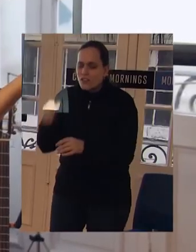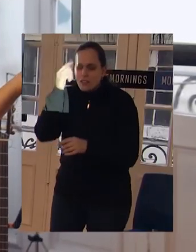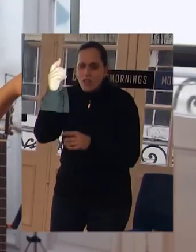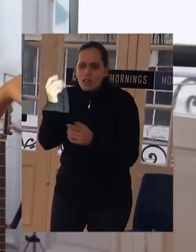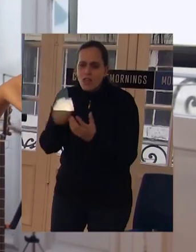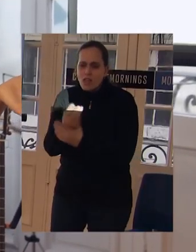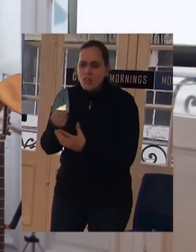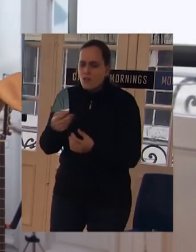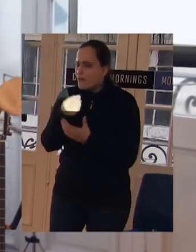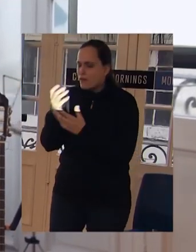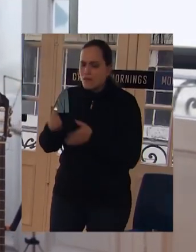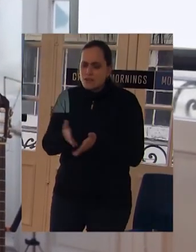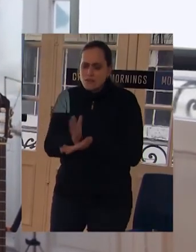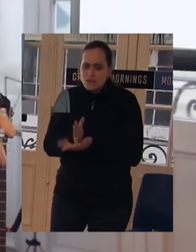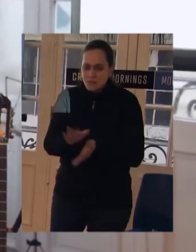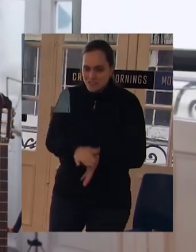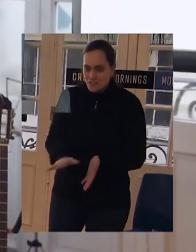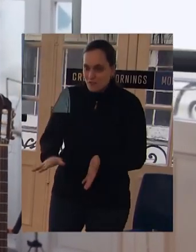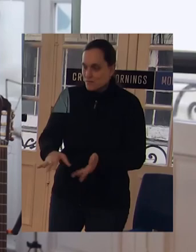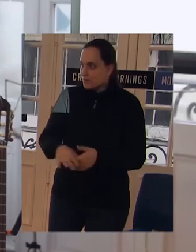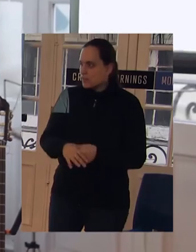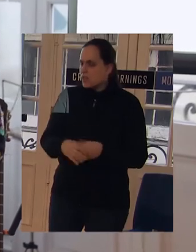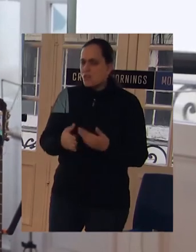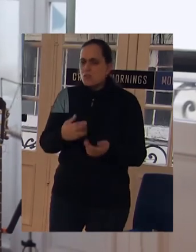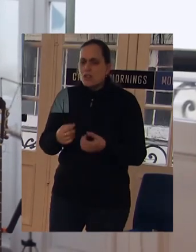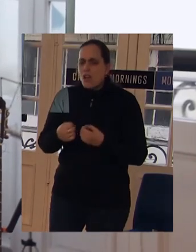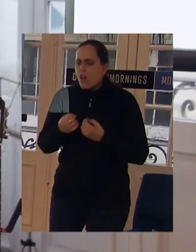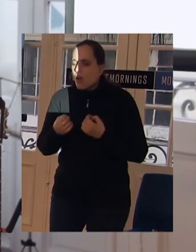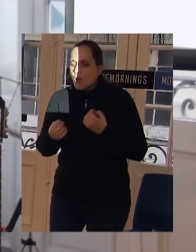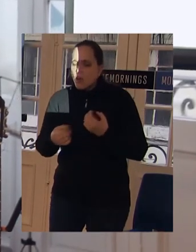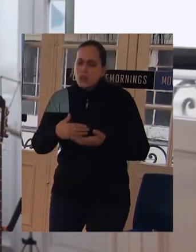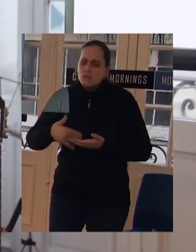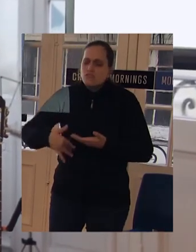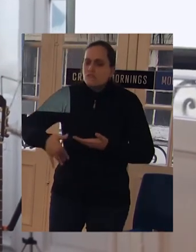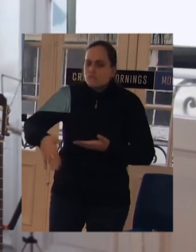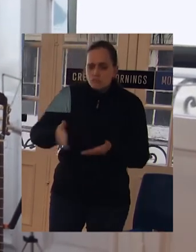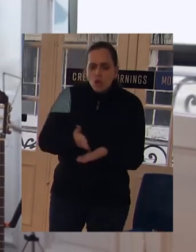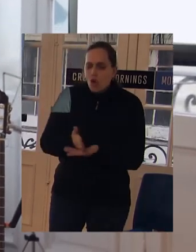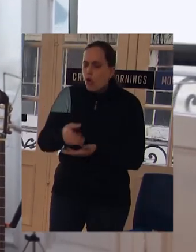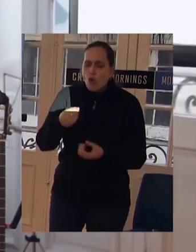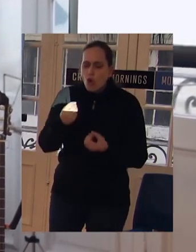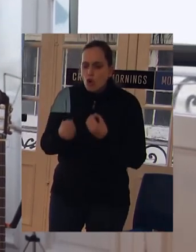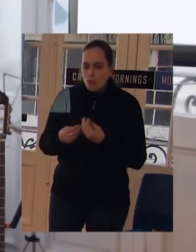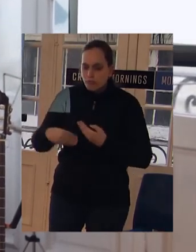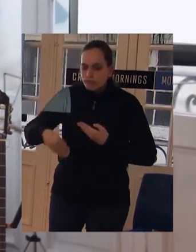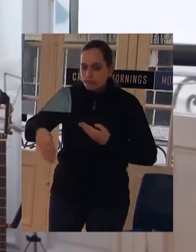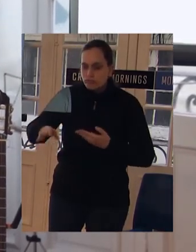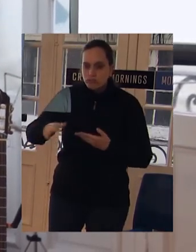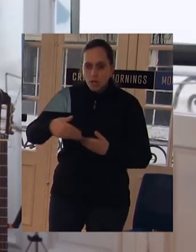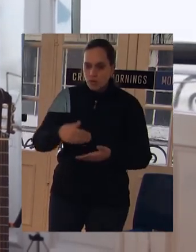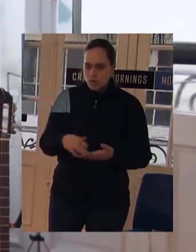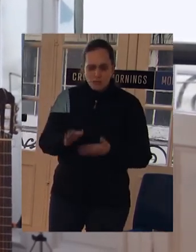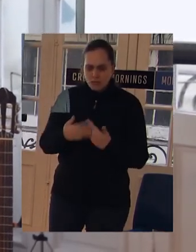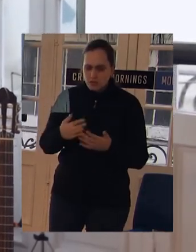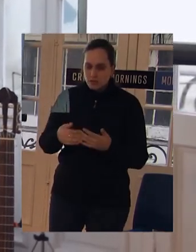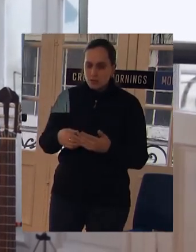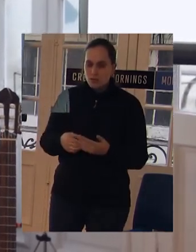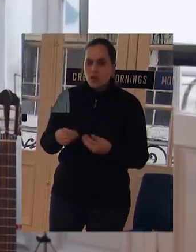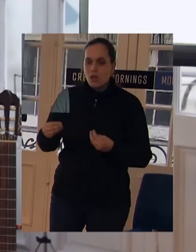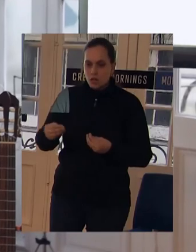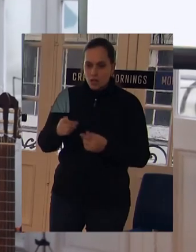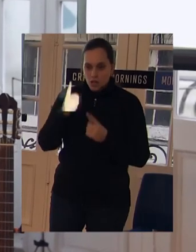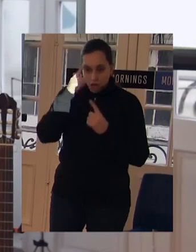No importa cómo lleguen, no importa. No importa el recorrido, lo importante es llegar. Entonces, nada, los